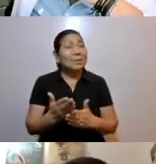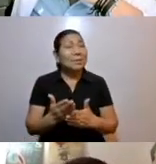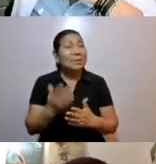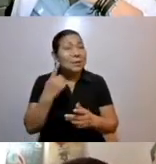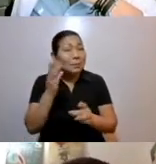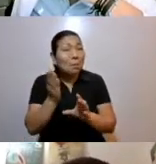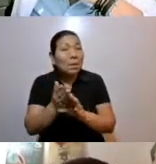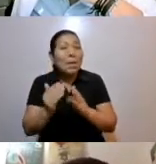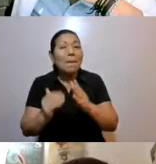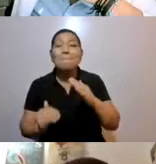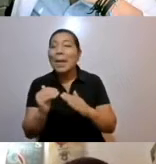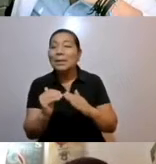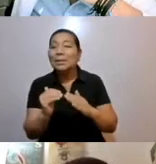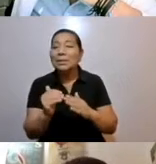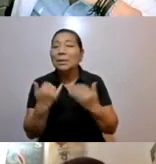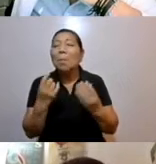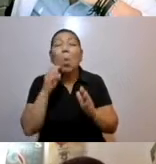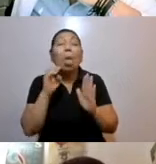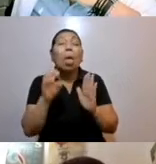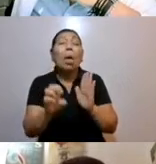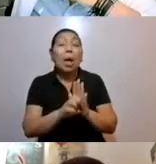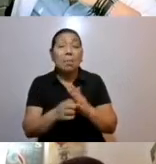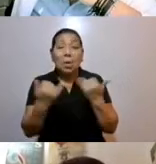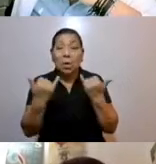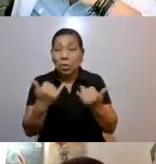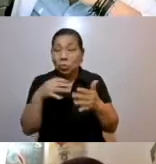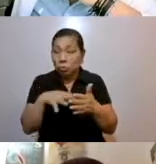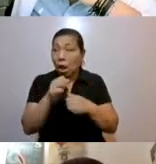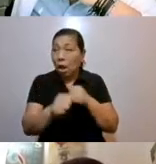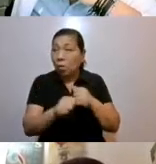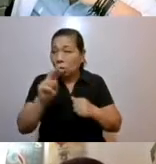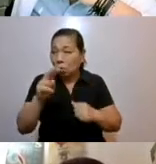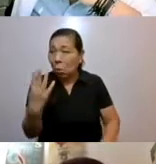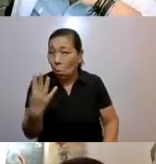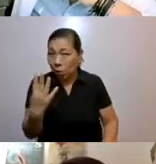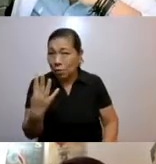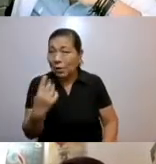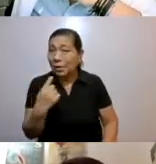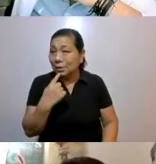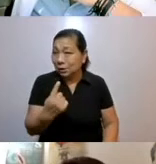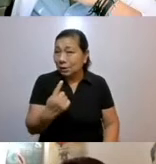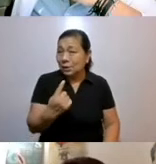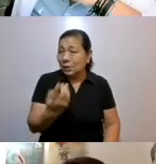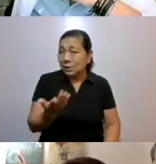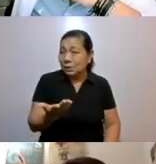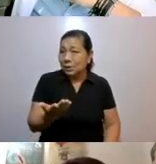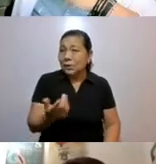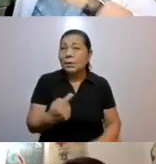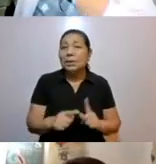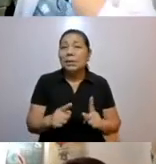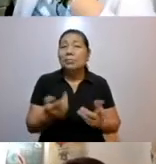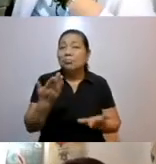psicogénicas predominantemente. Por ejemplo, en este estudio del 2004, dice que la causa psicógena